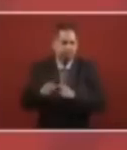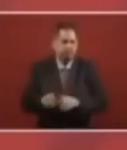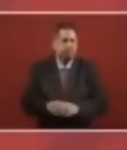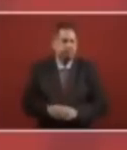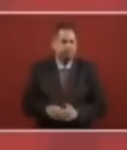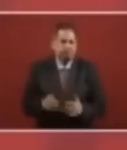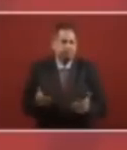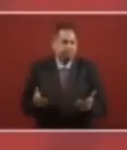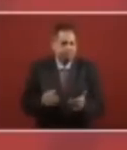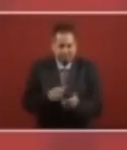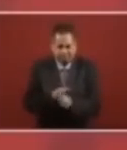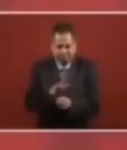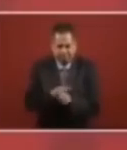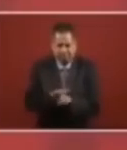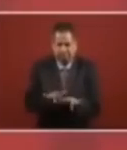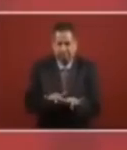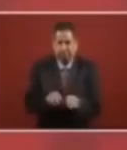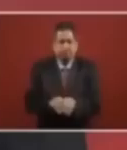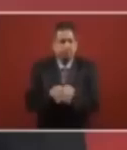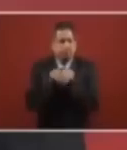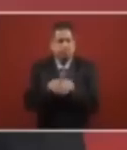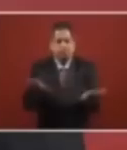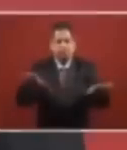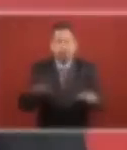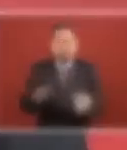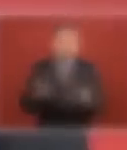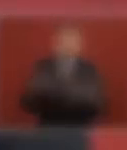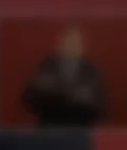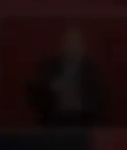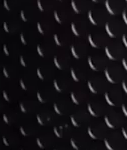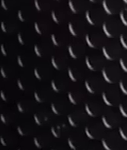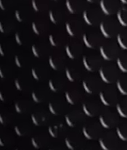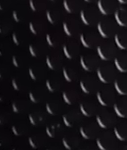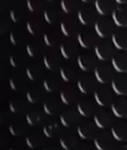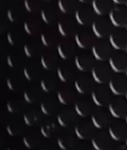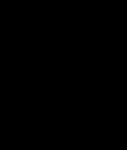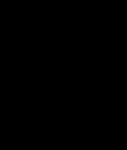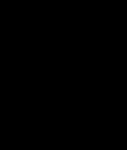¿Qué más le puedo pedir a la vida?